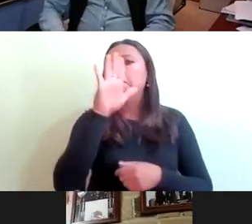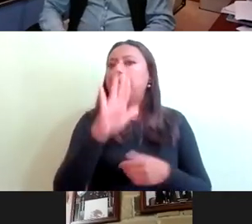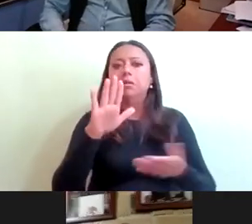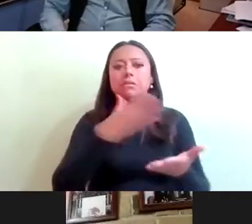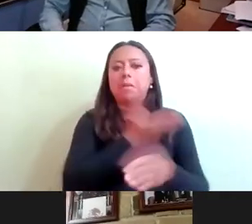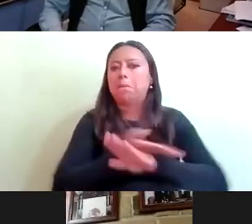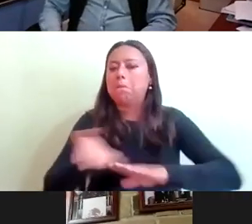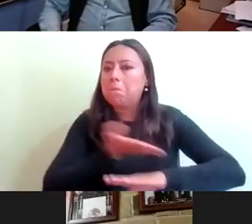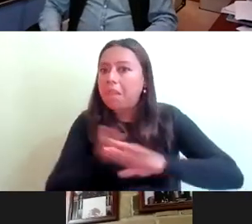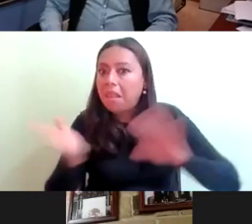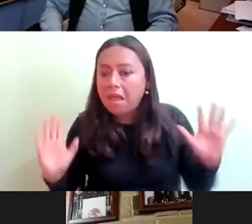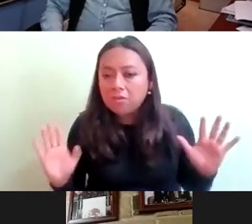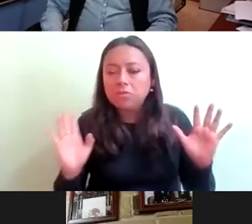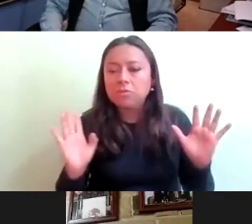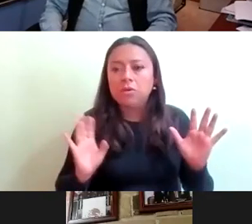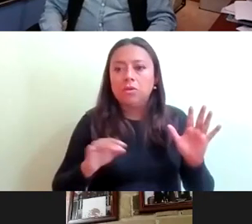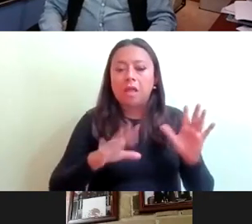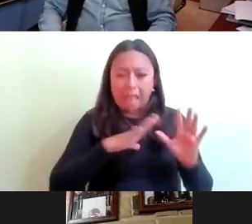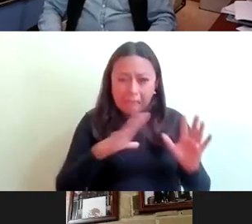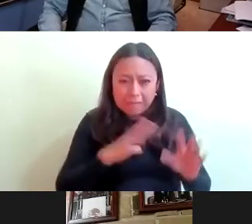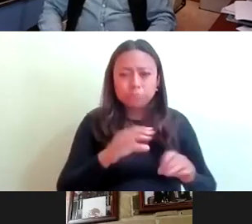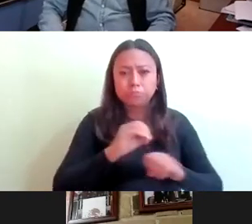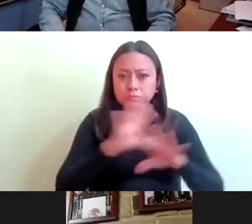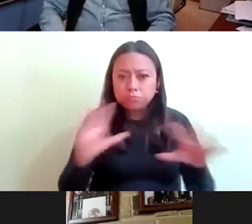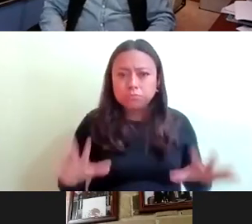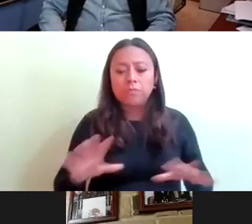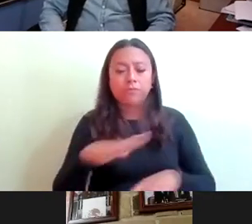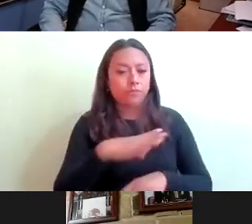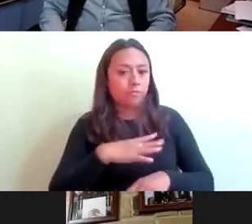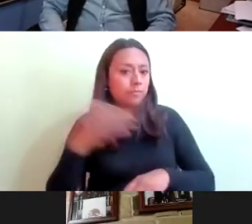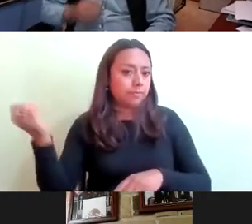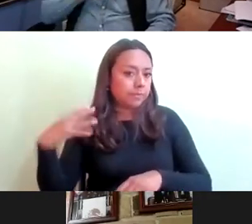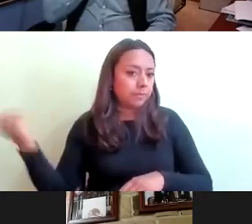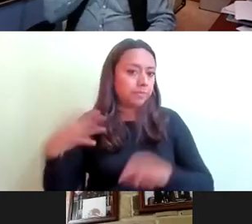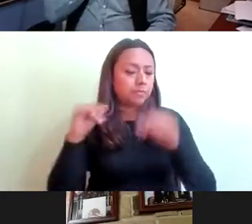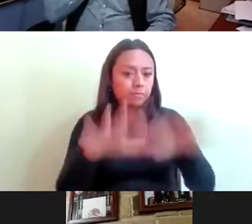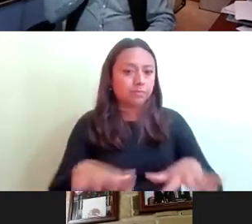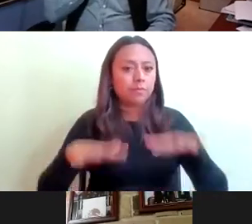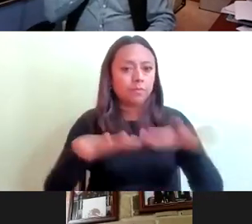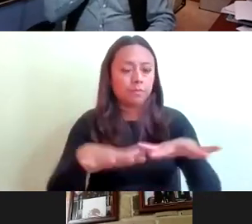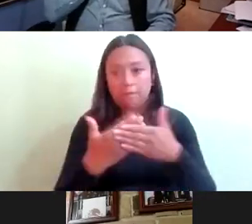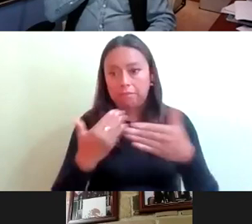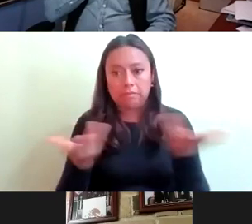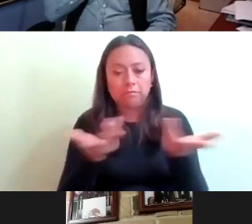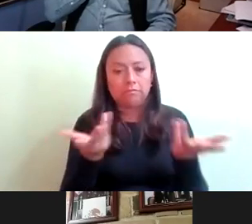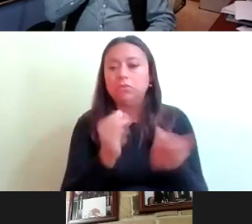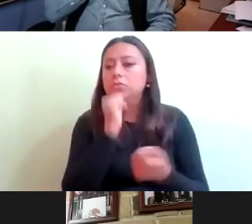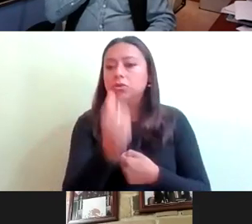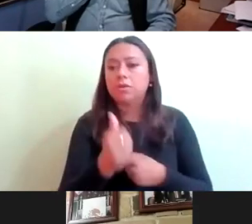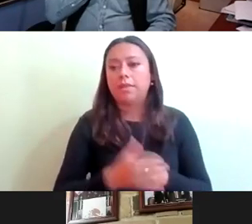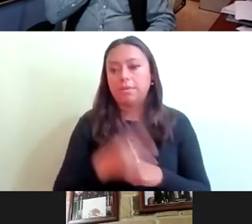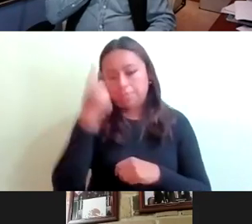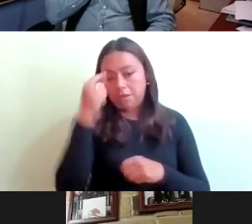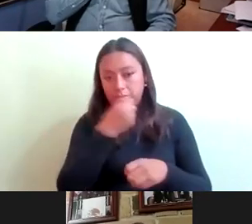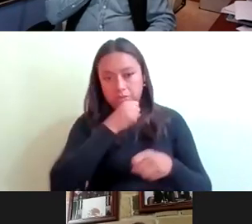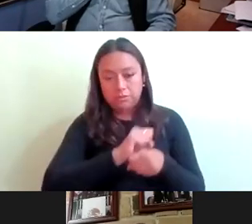discrecional. No hay un solo lineamiento que establezca el Congreso desde este decreto para la Secretaría de Finanzas de cómo aplicar,